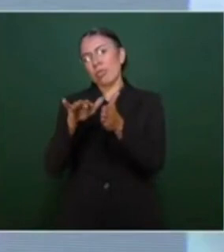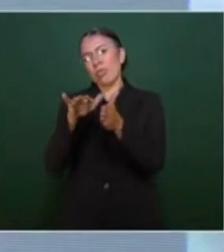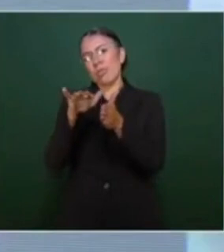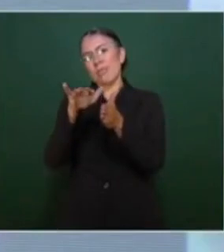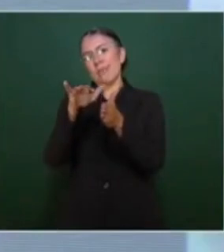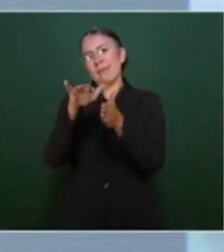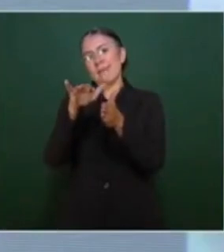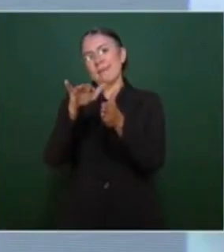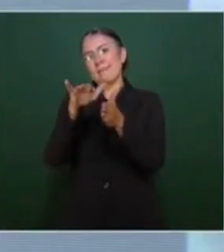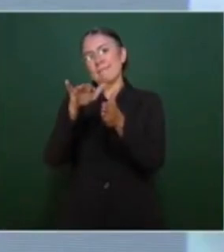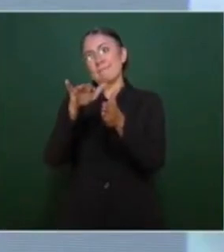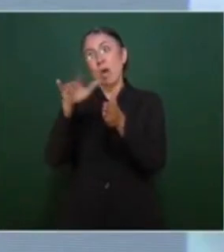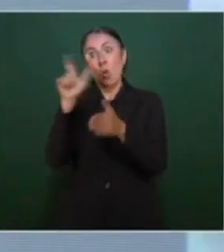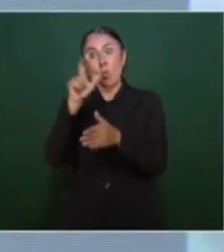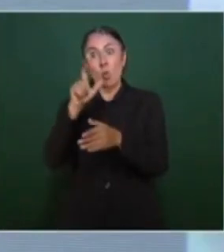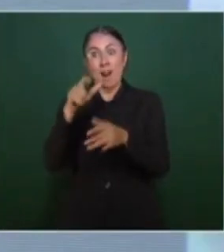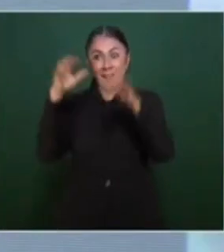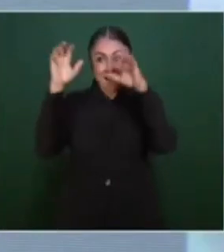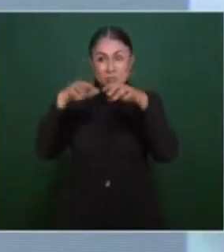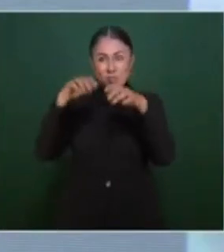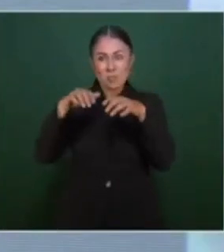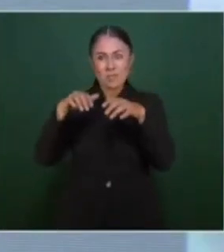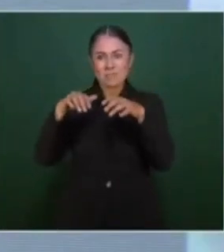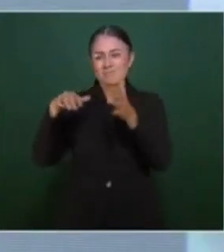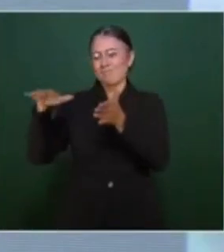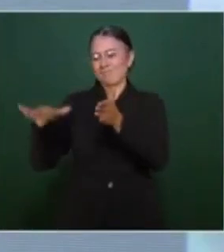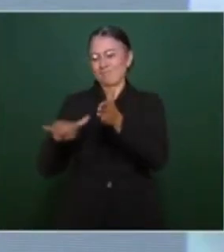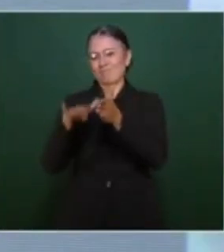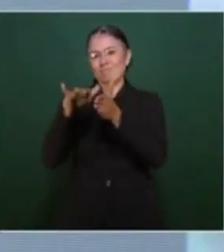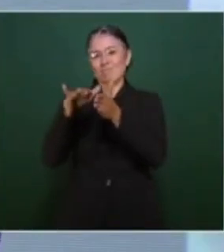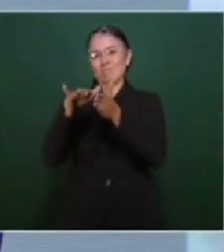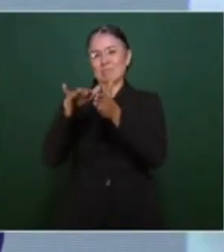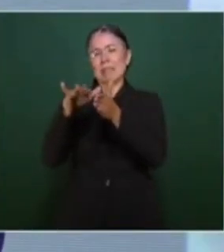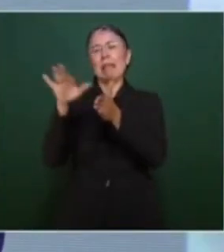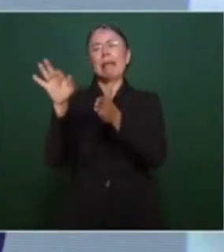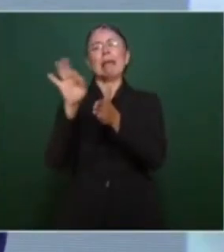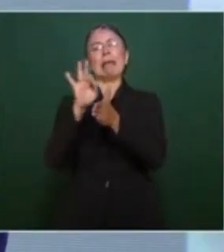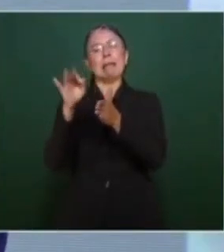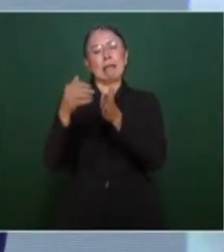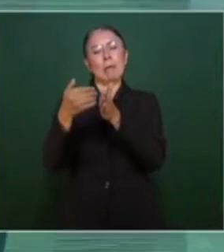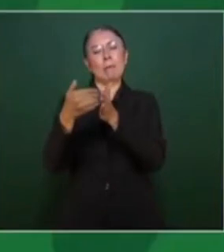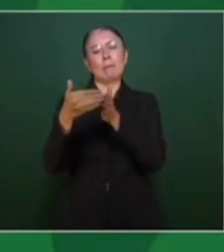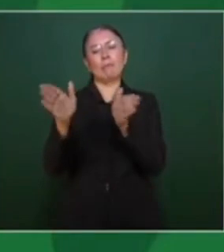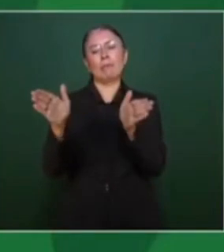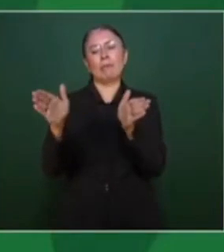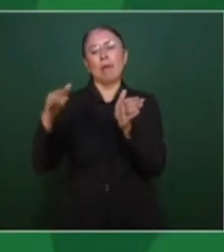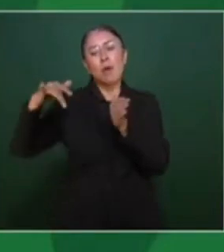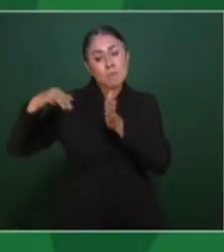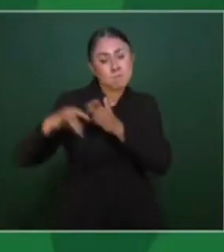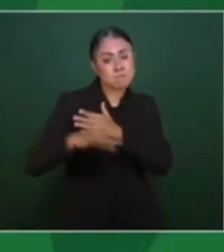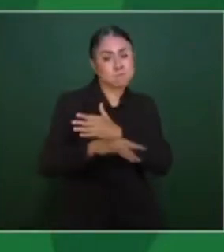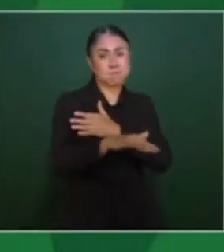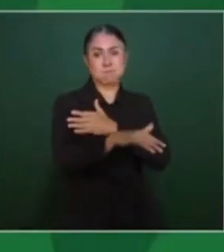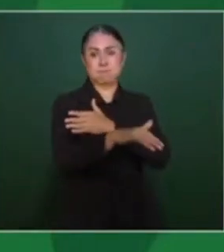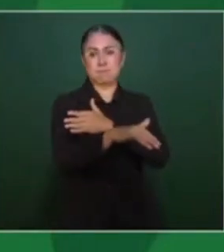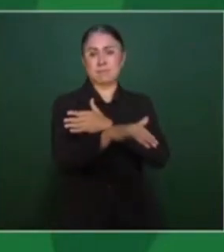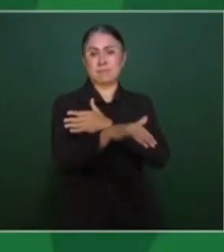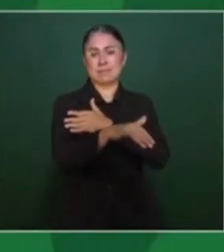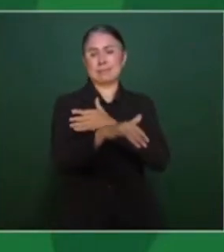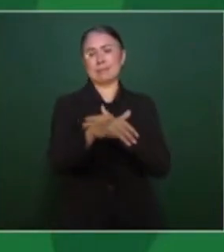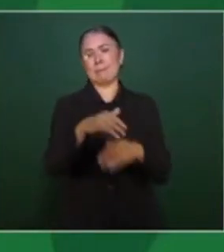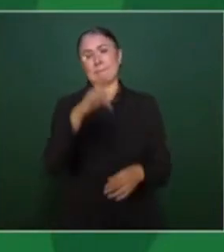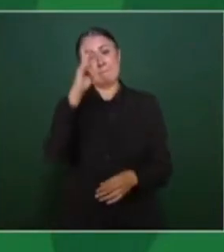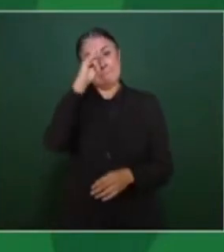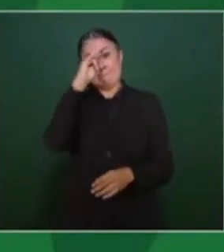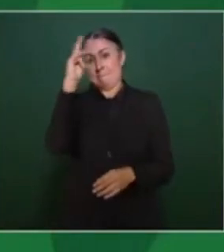y en temporadas de lluvia puede ser que desfoguen y afectan más